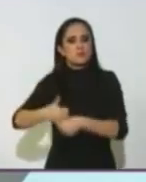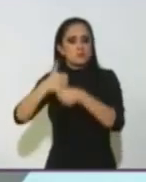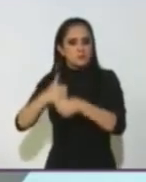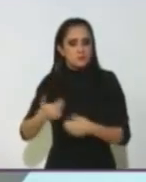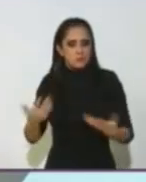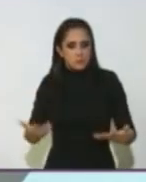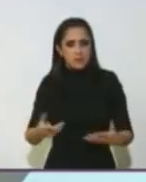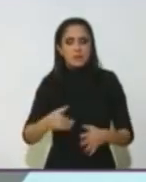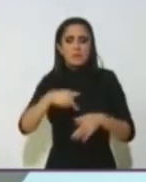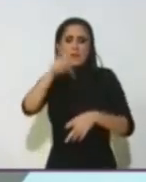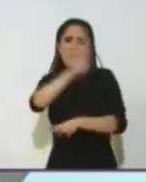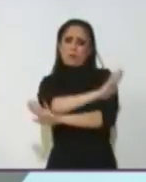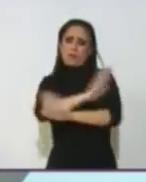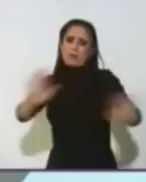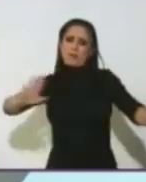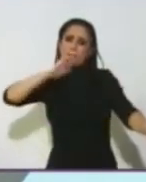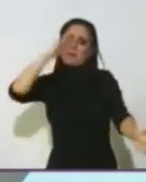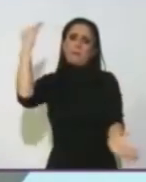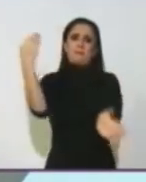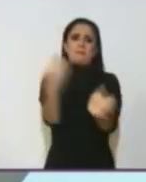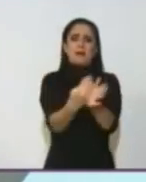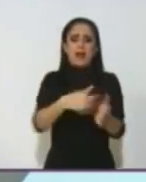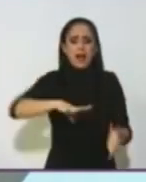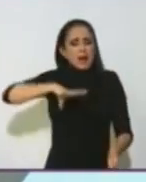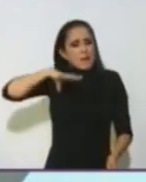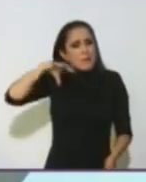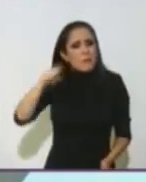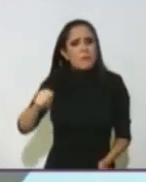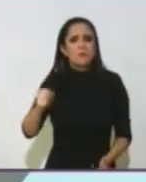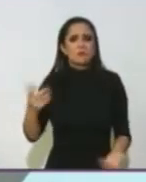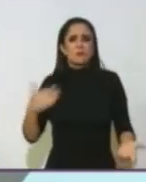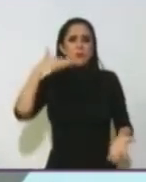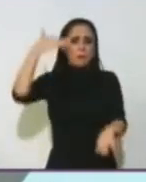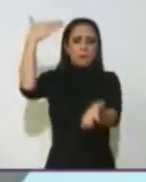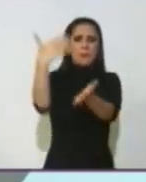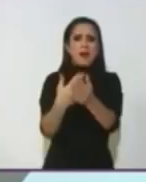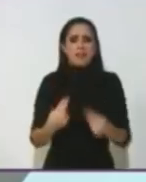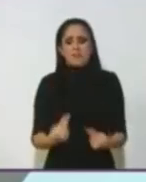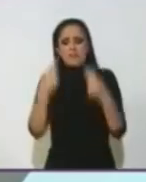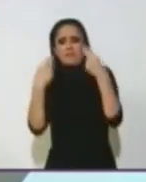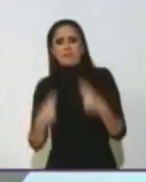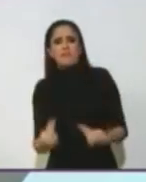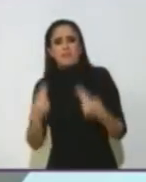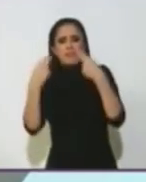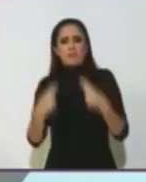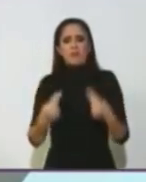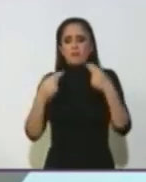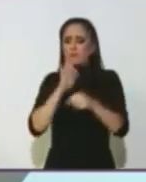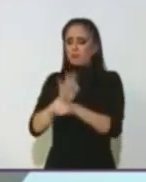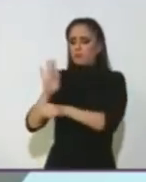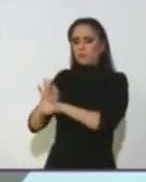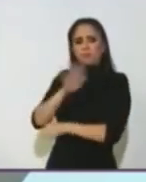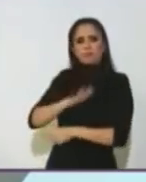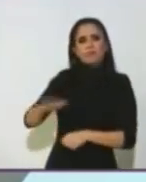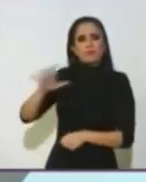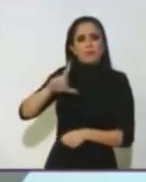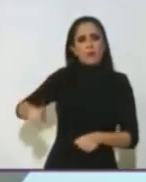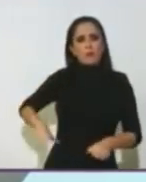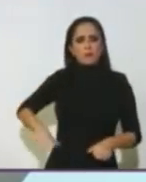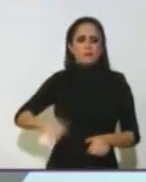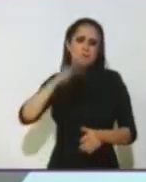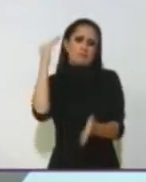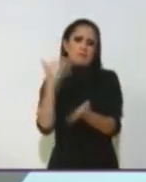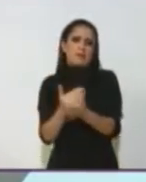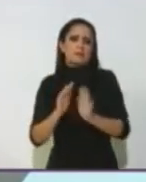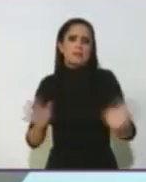basta basta de abusos y basta de negocios al amparo del poder público soy claudia